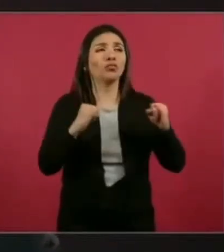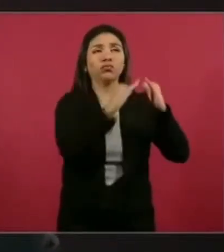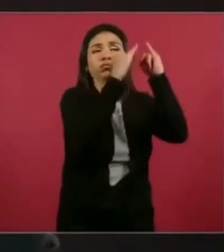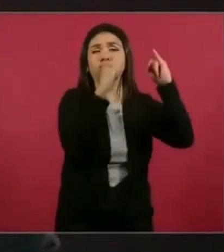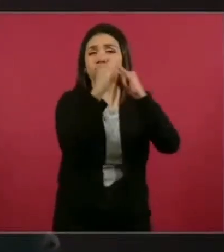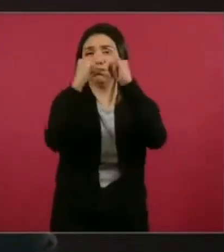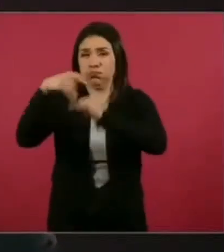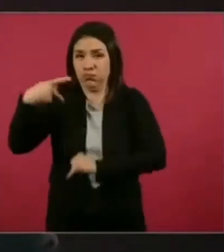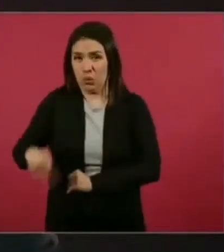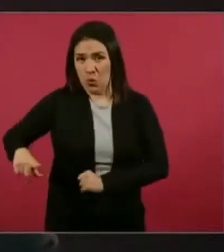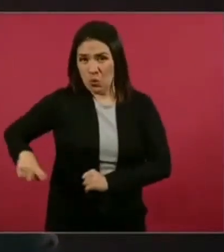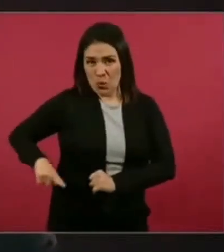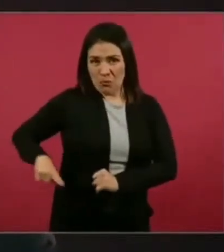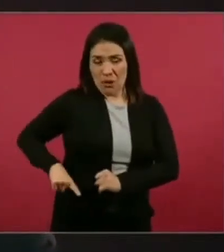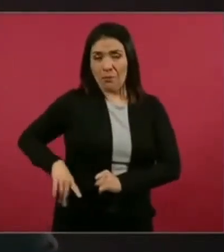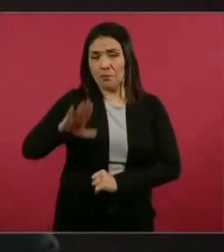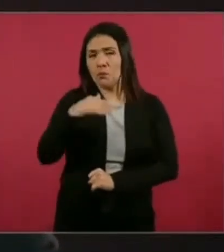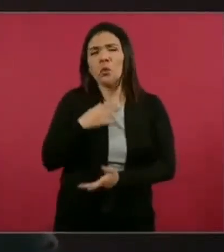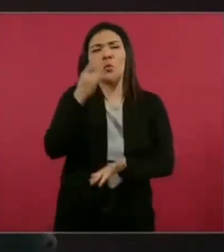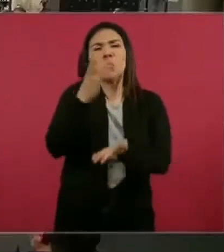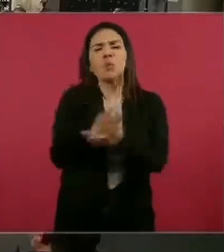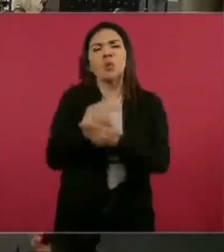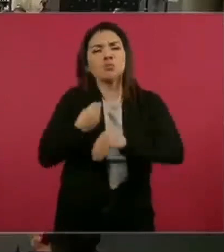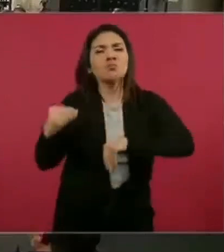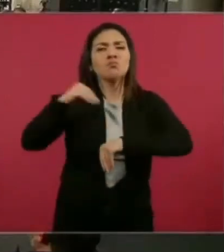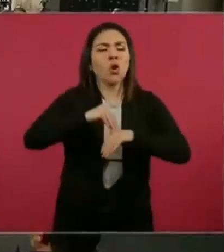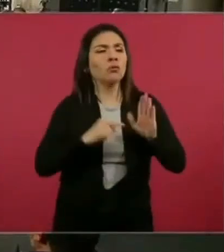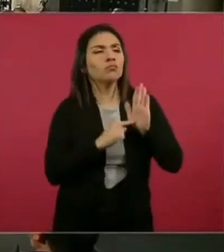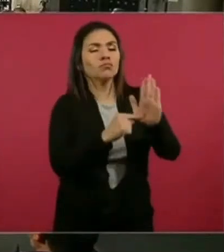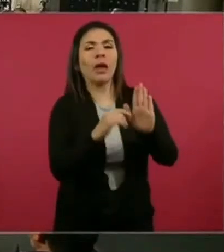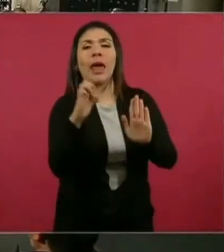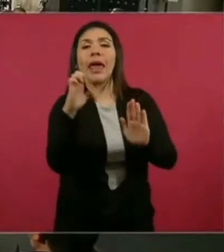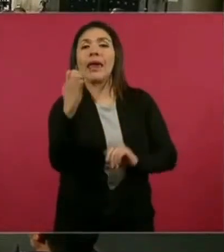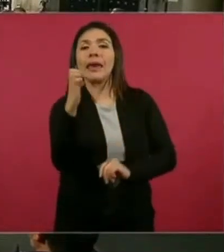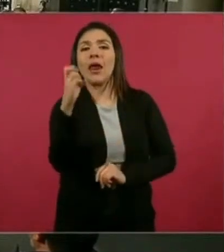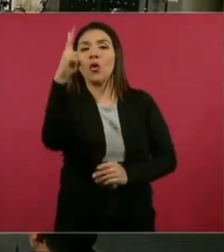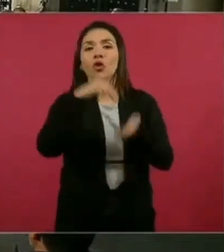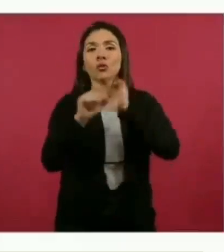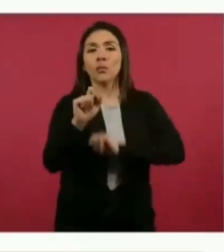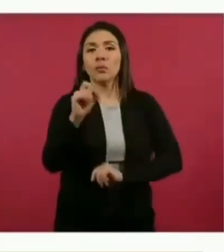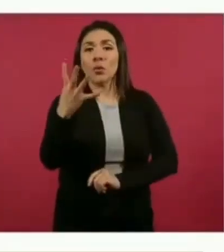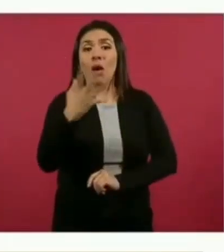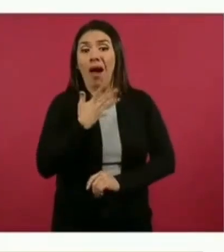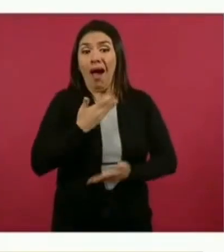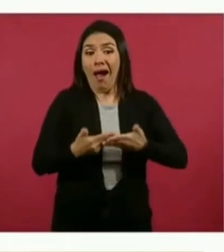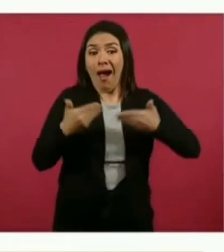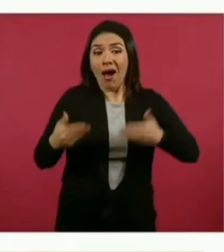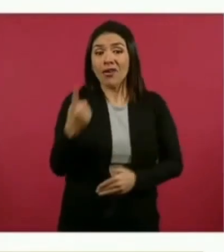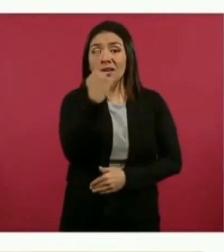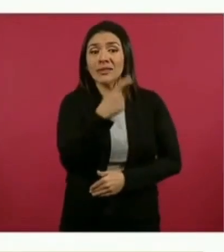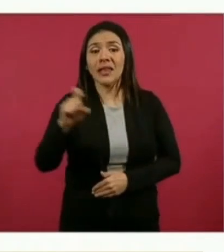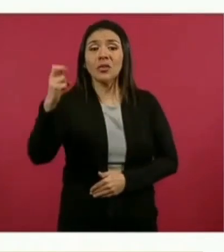Solamente pusimos los datos de un solo mes, de enero del 2024, y se han tenido